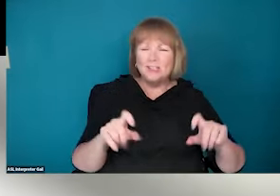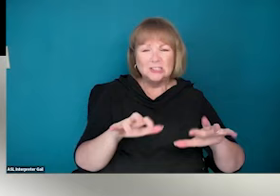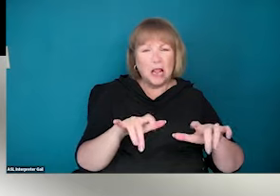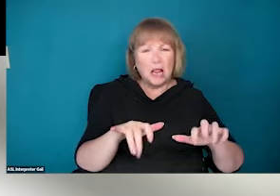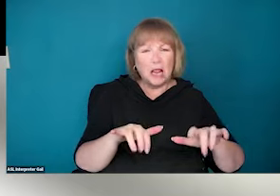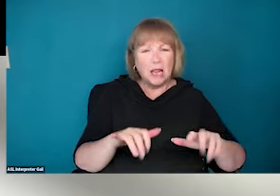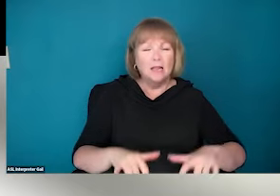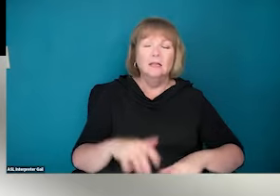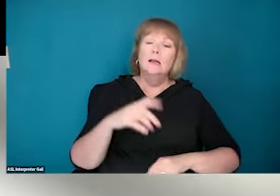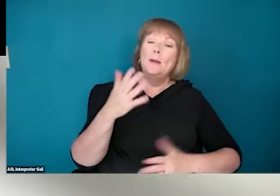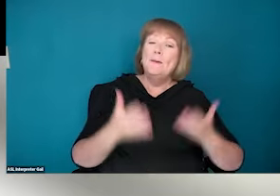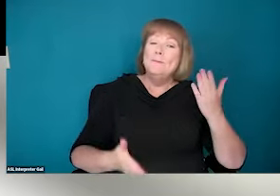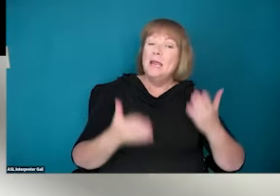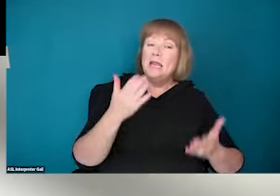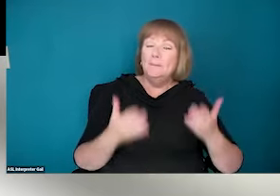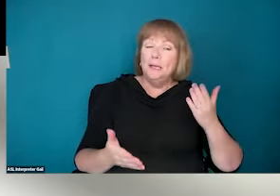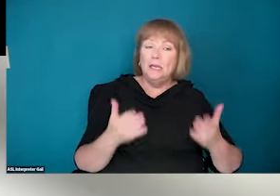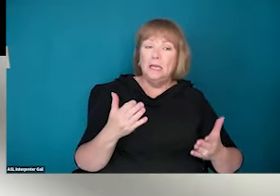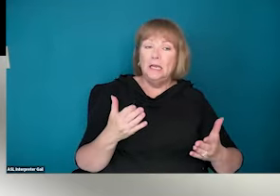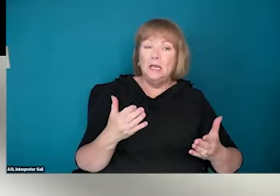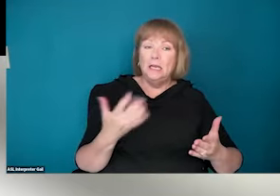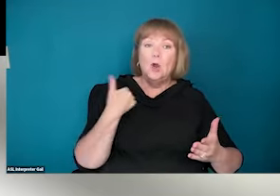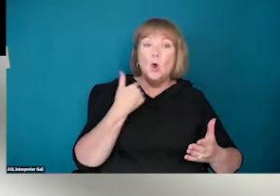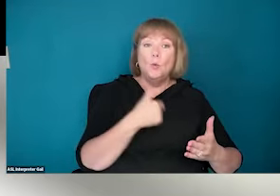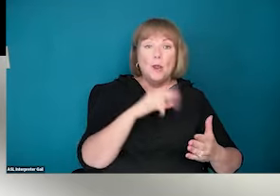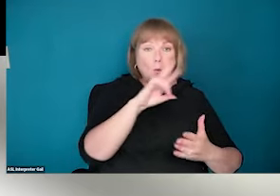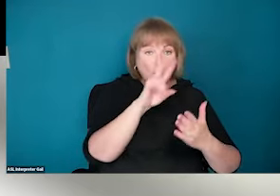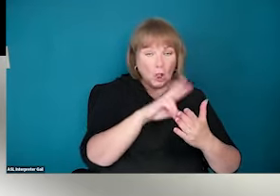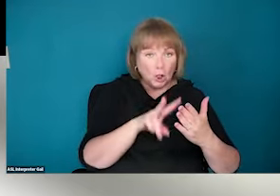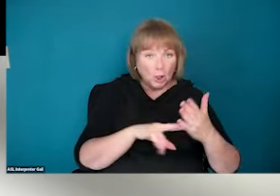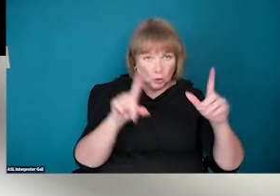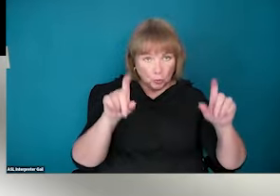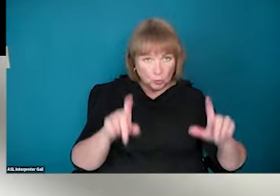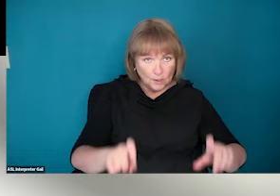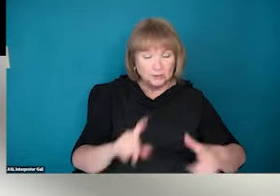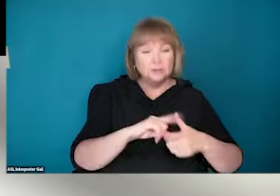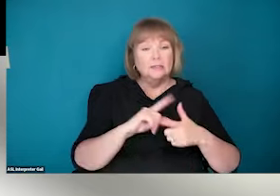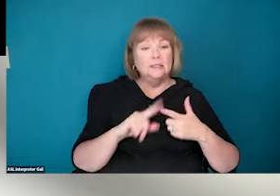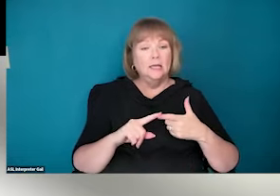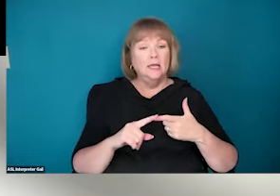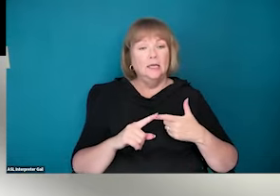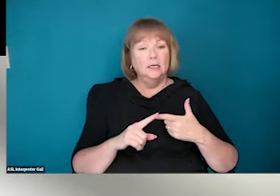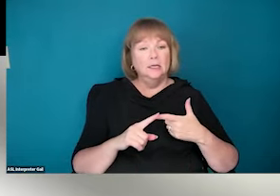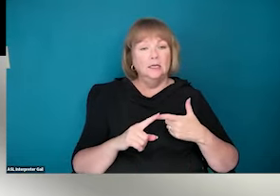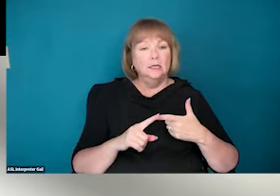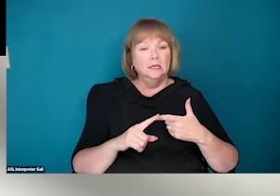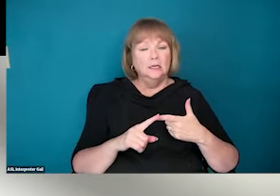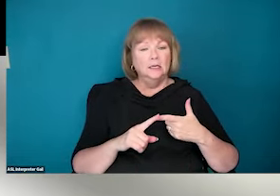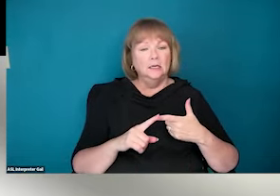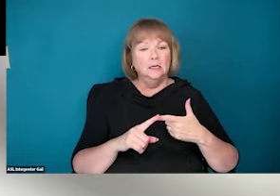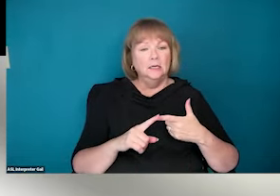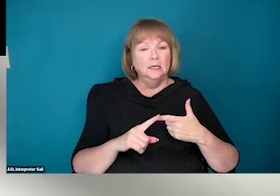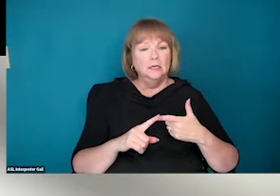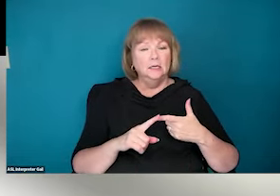podemos parar aquí porque tenemos muchas más preguntas. Lo que una de las cosas que podemos hacer es revisar todas